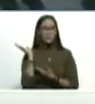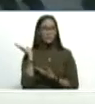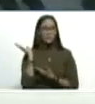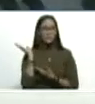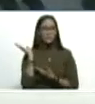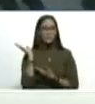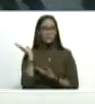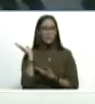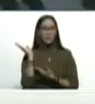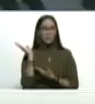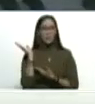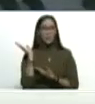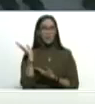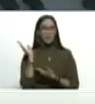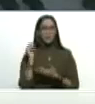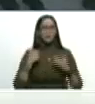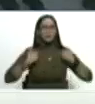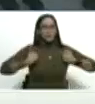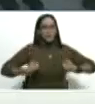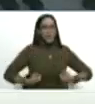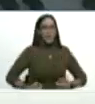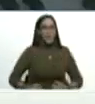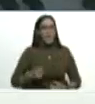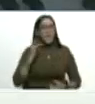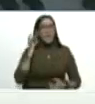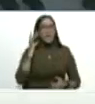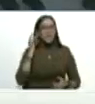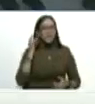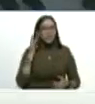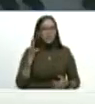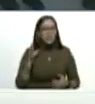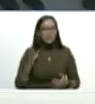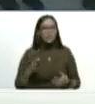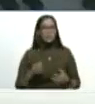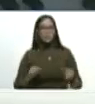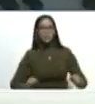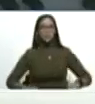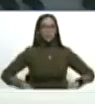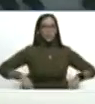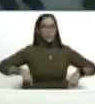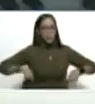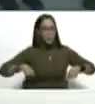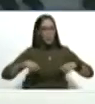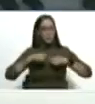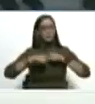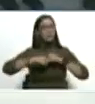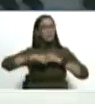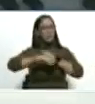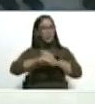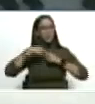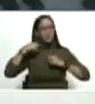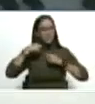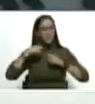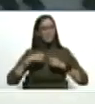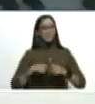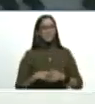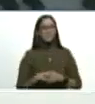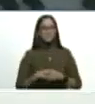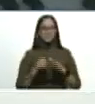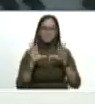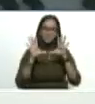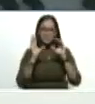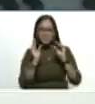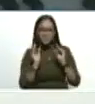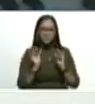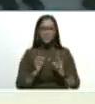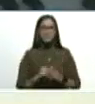con su franela azul, su blue jean desteñido, Allá está con la Autoridad Única de Salud del